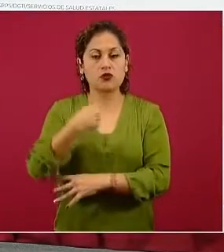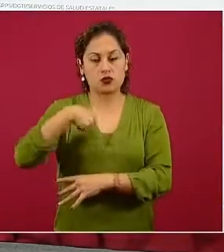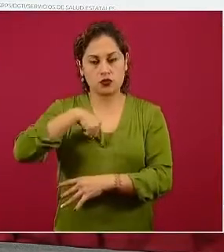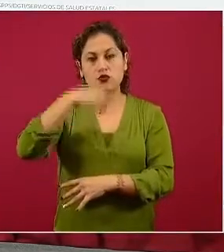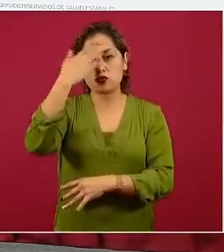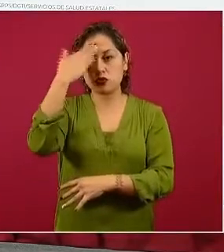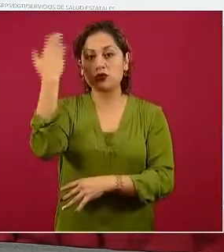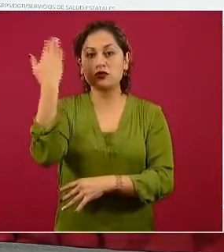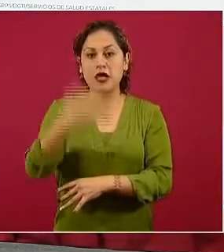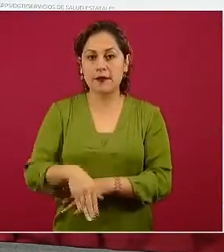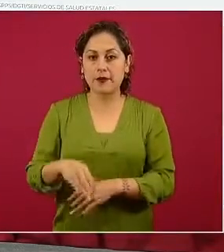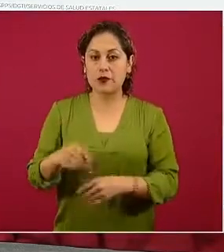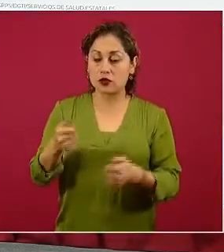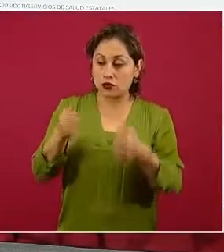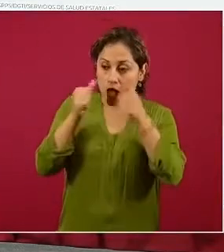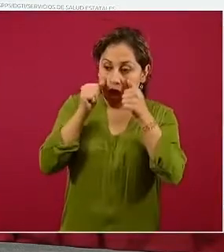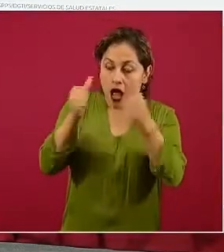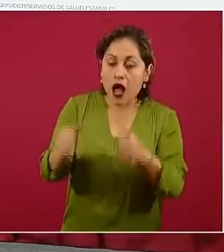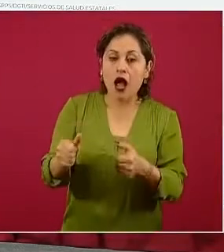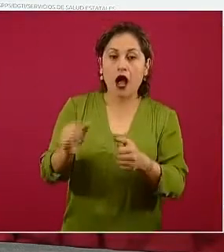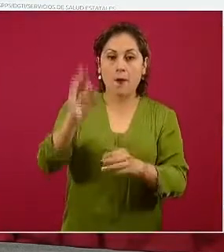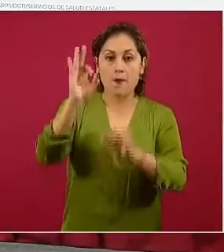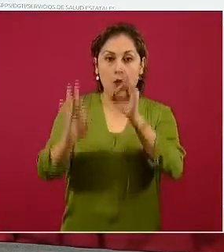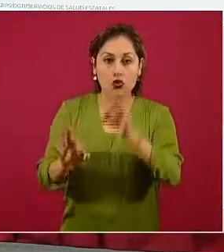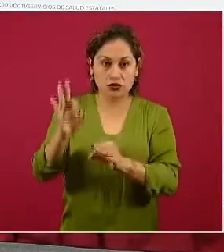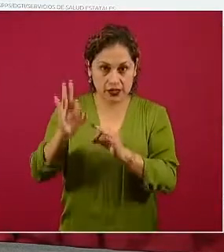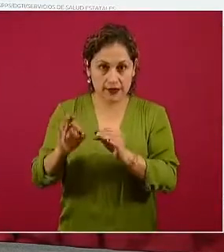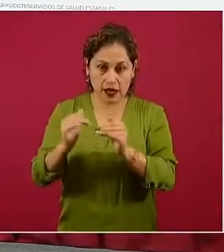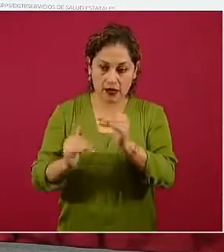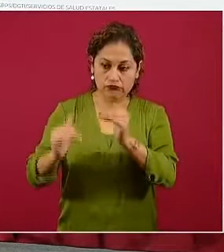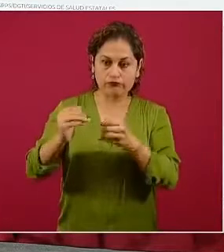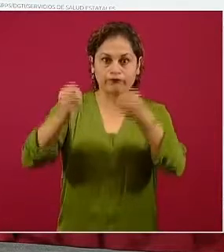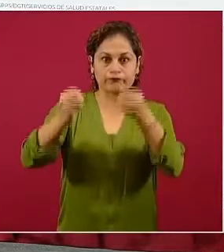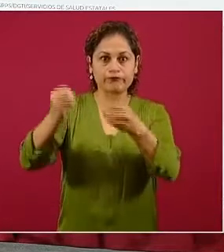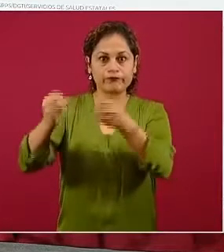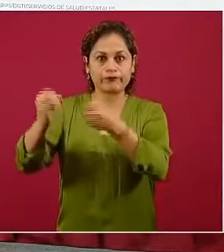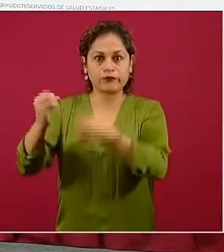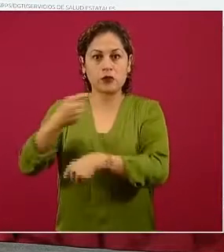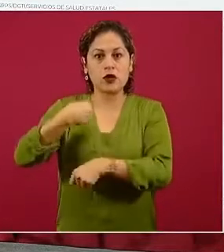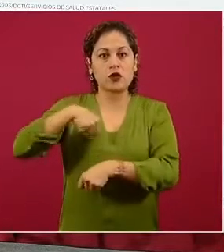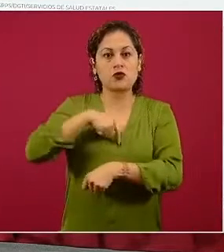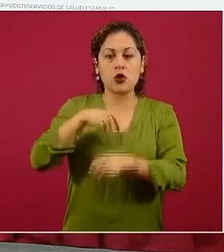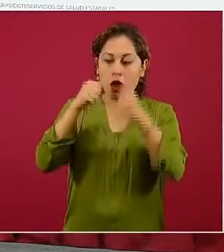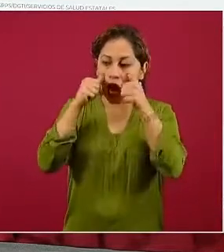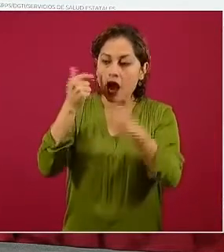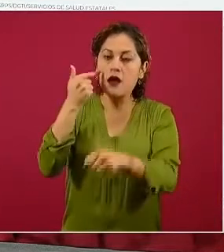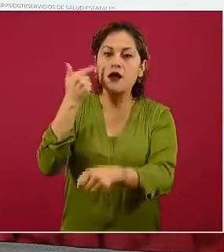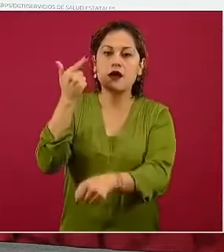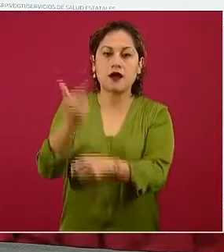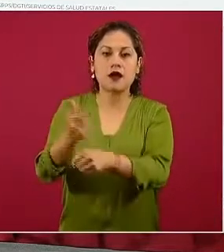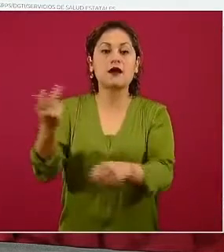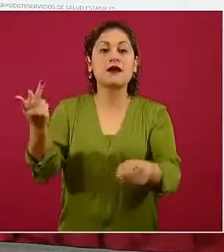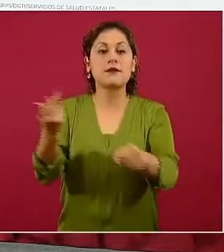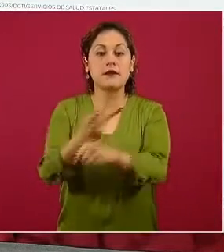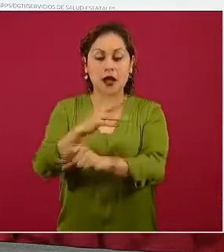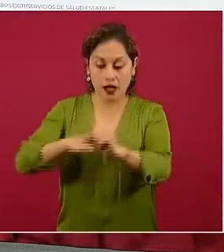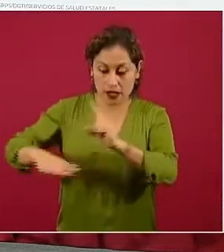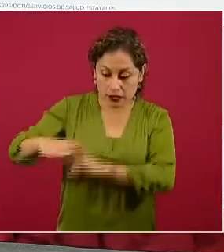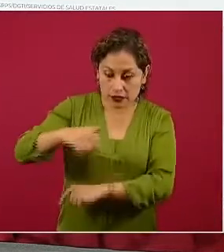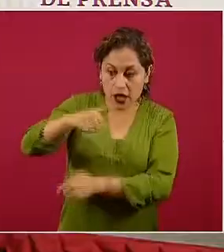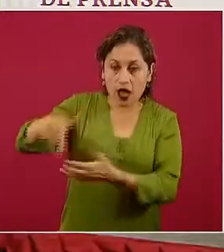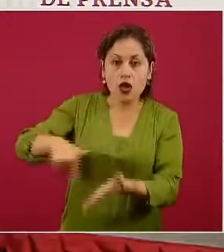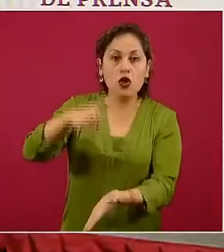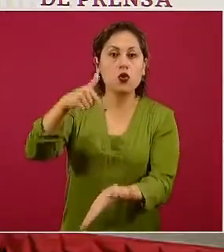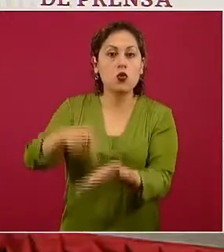niveles de ocupación y entonces empezamos a focalizar en dónde se encuentra esta